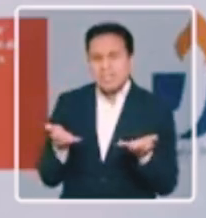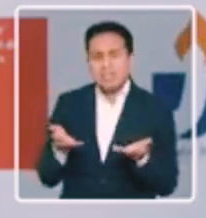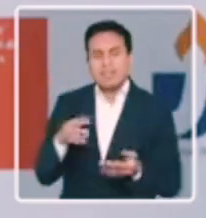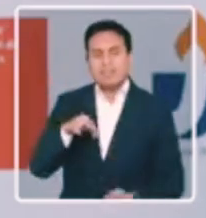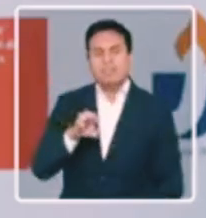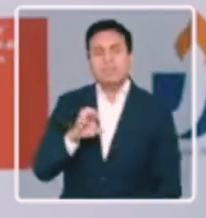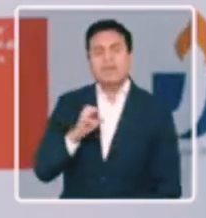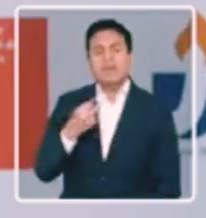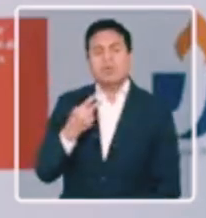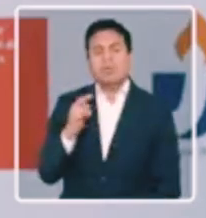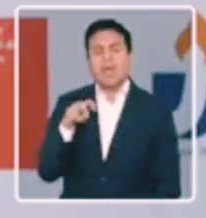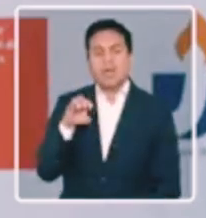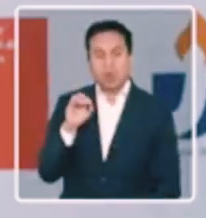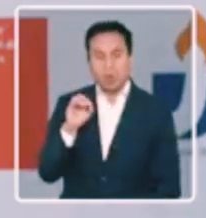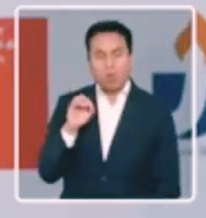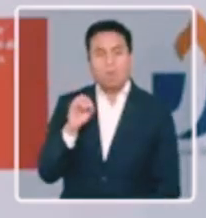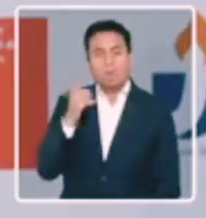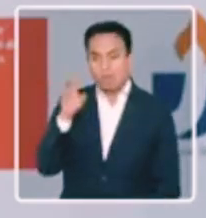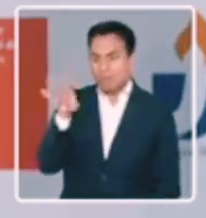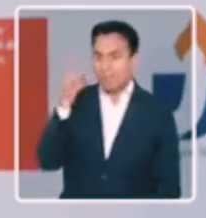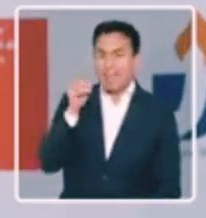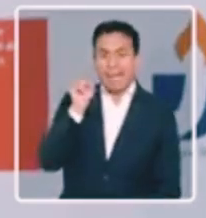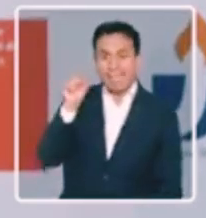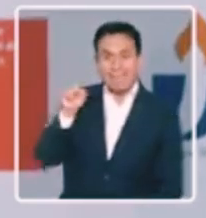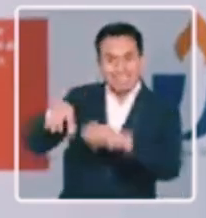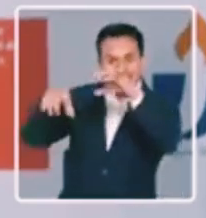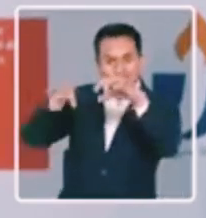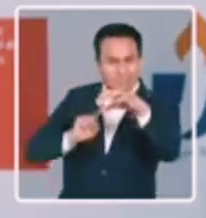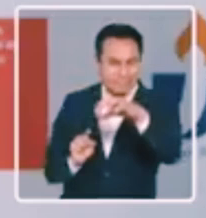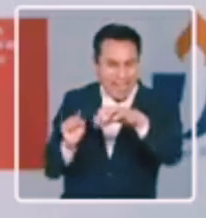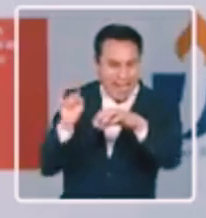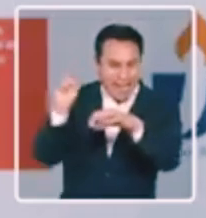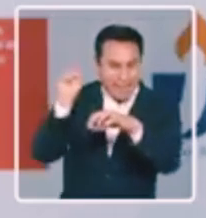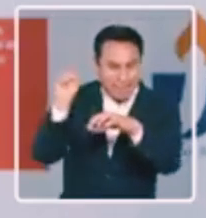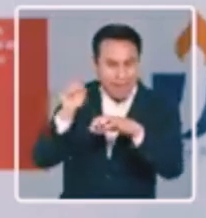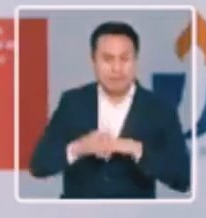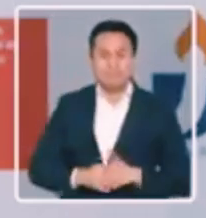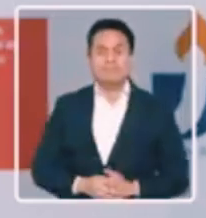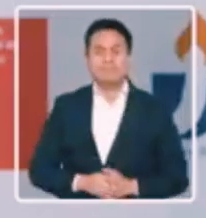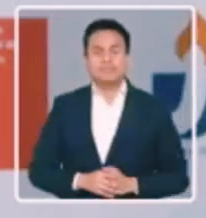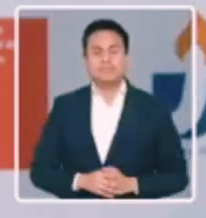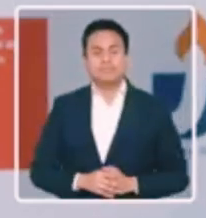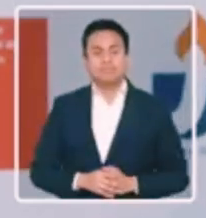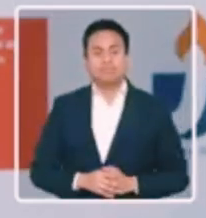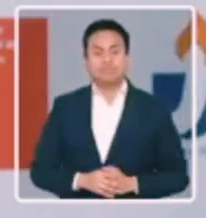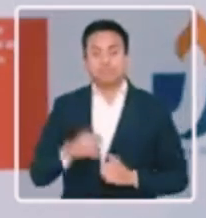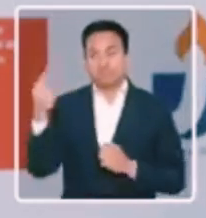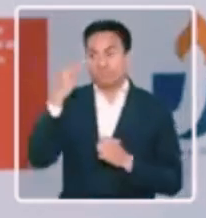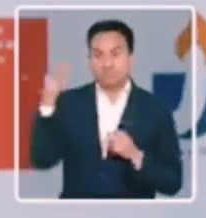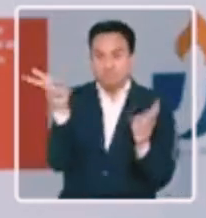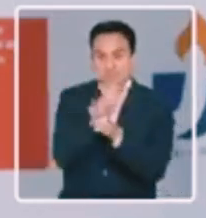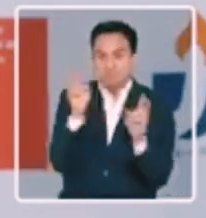pehuenco pero noten ustedes que allá arriba en la Cordillera donde no nos ve pasar ni